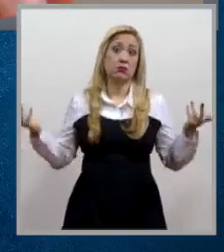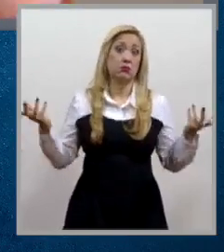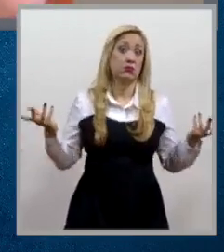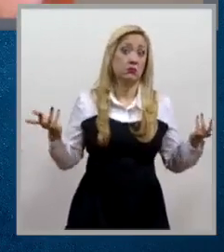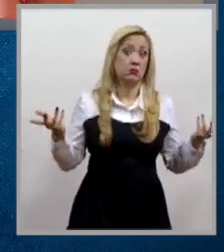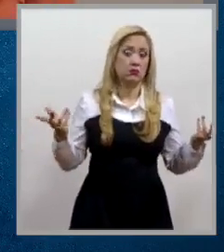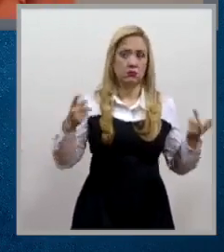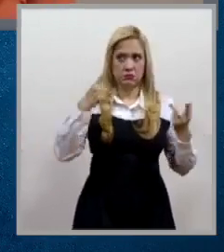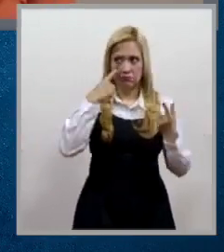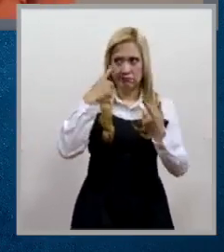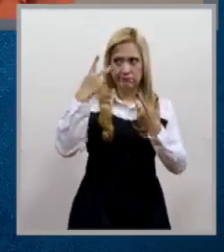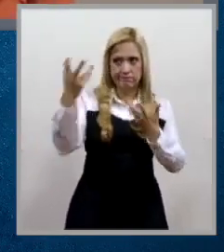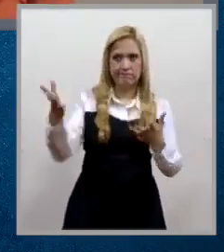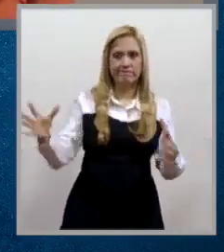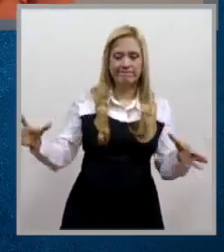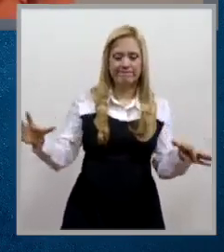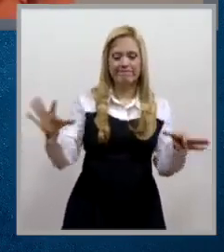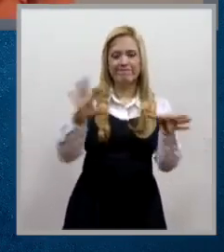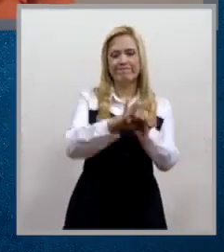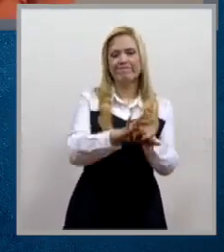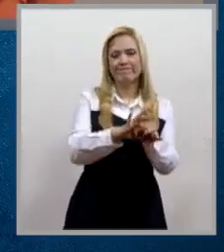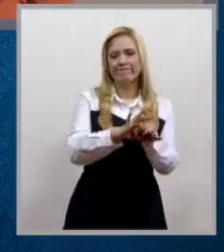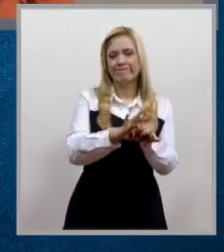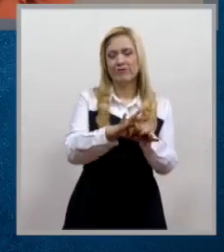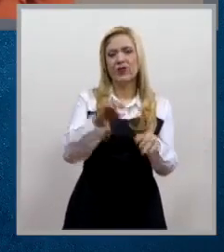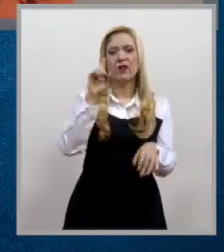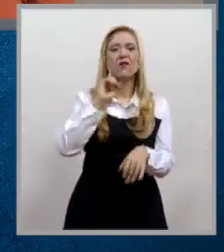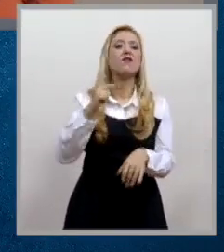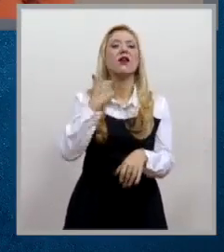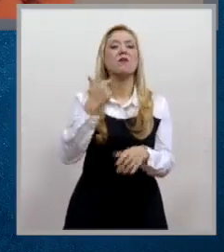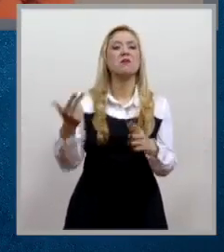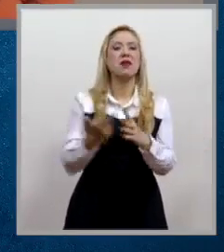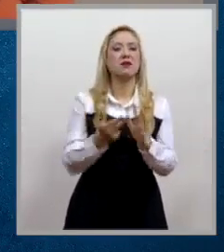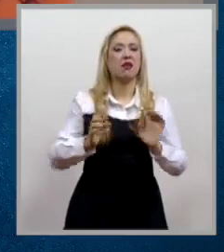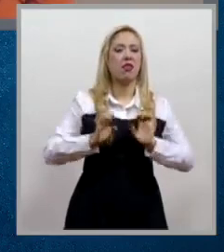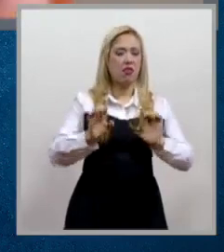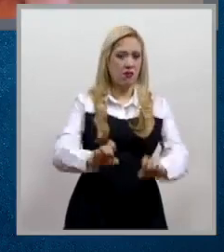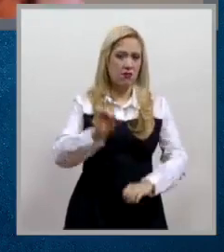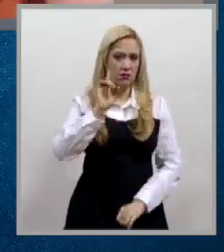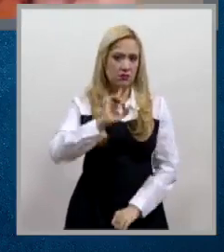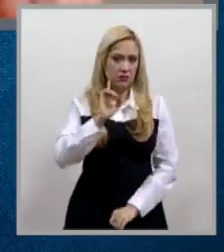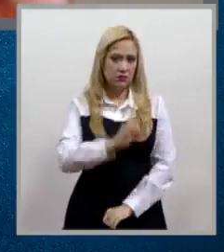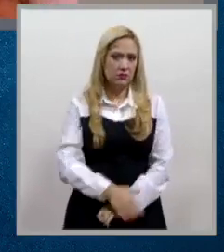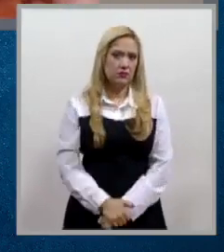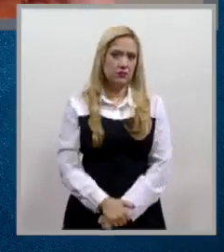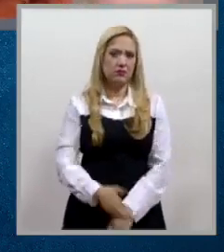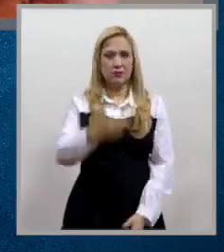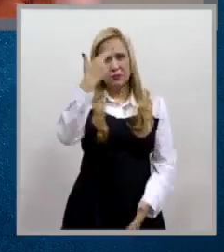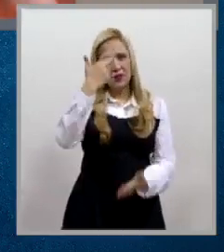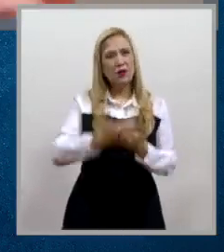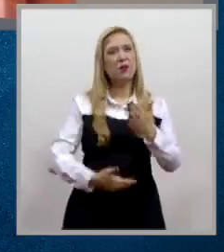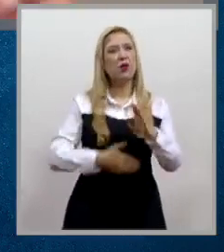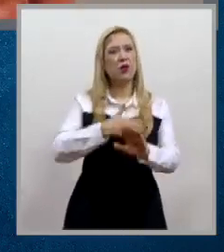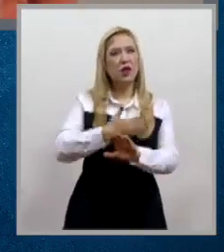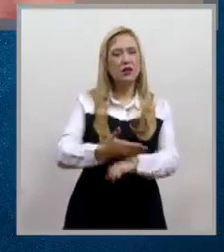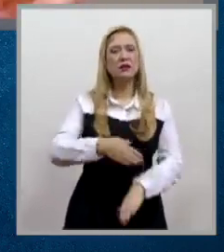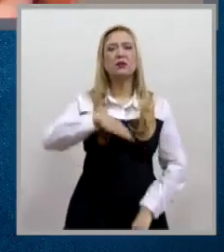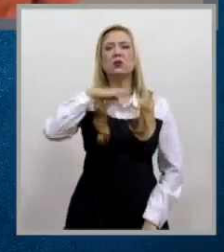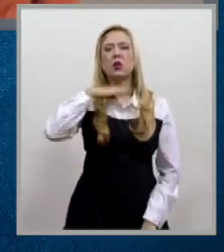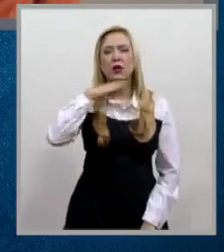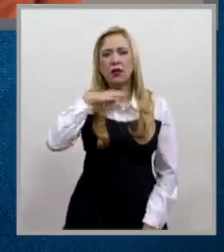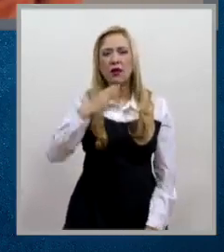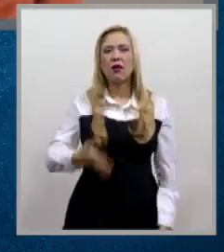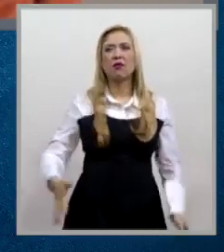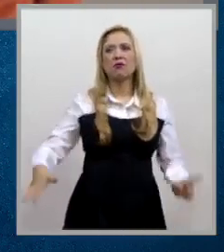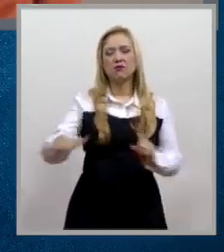porque está íntimamente vinculada con el concepto en sí de feminicidio. Entonces, Sobre violencia eso, institucional, impunidad tanto del Estado como